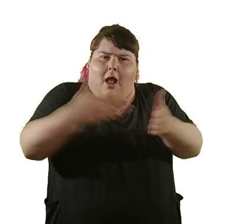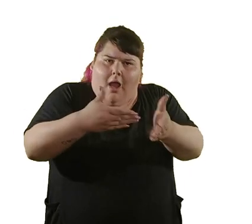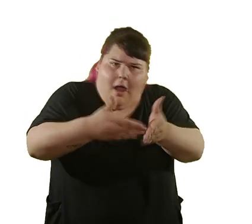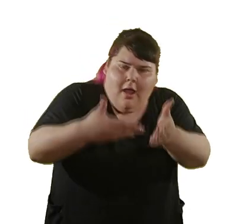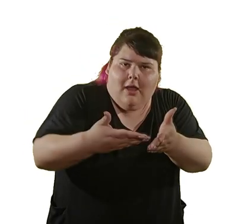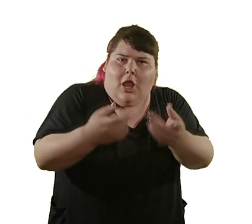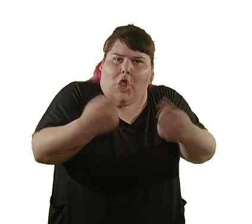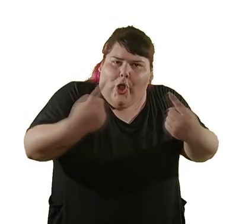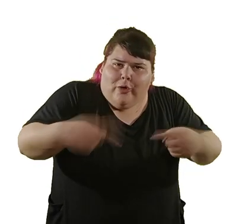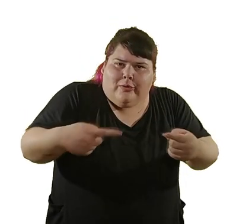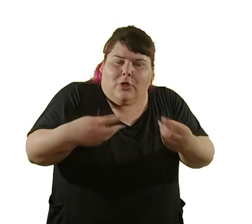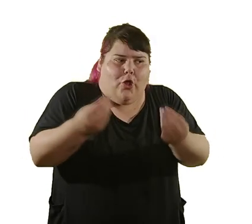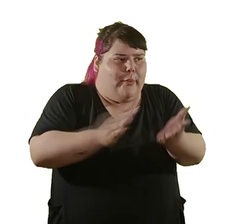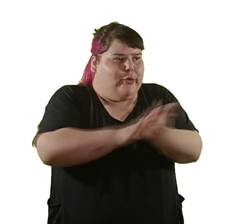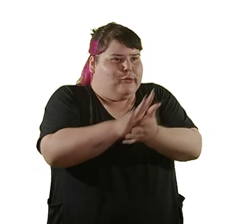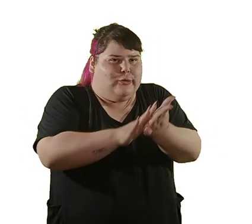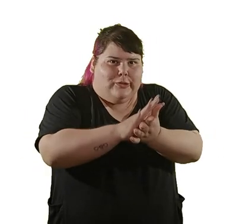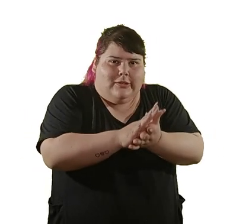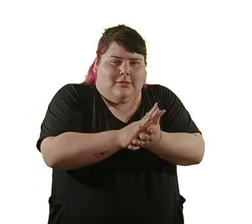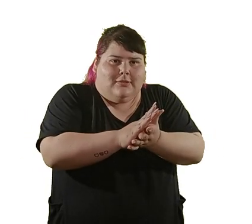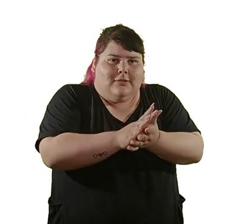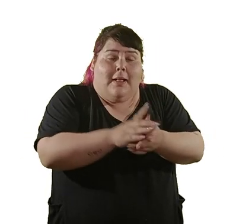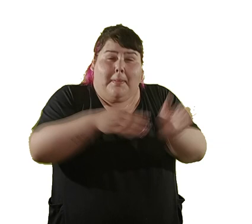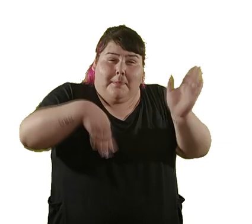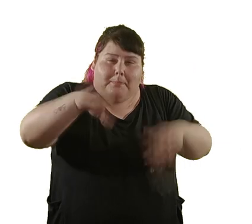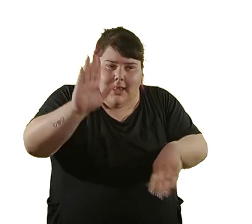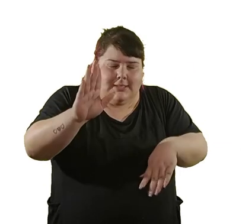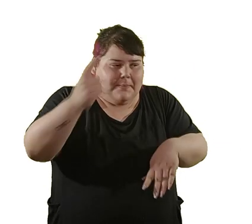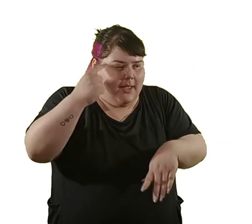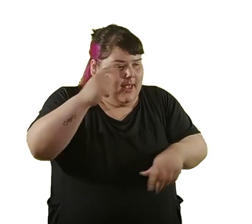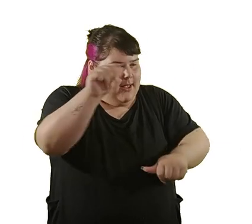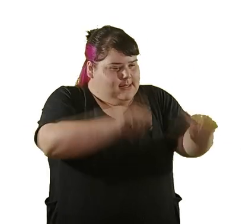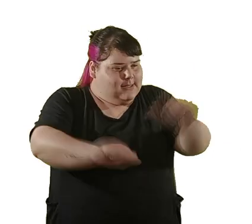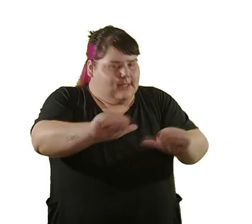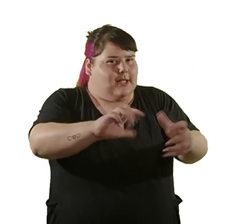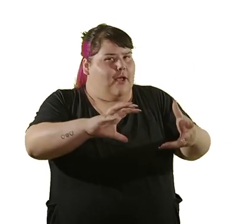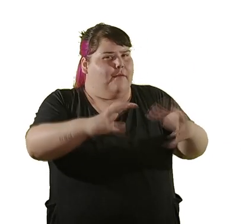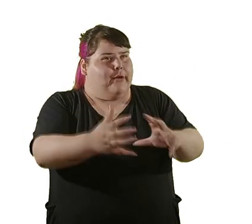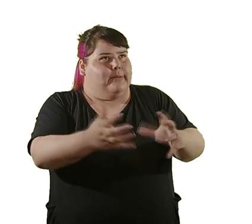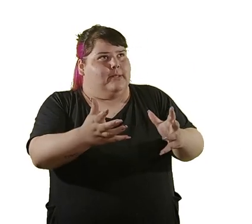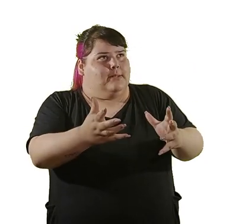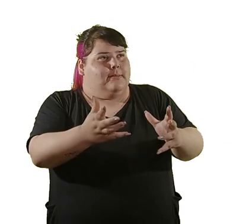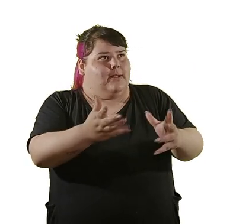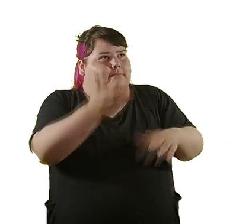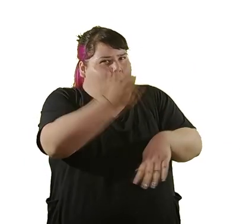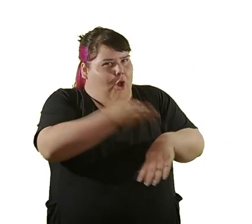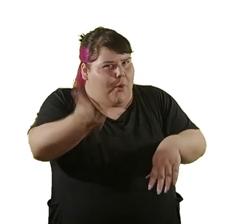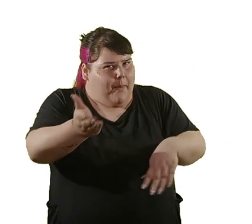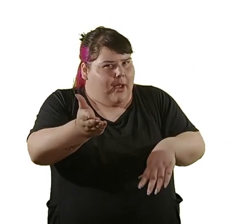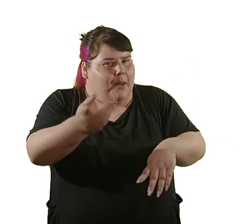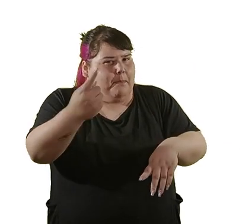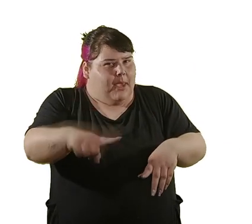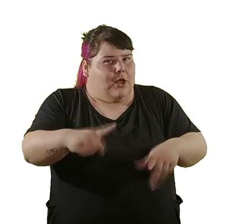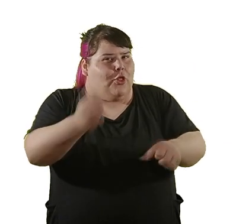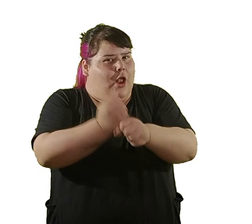dificultades se enfrentaron, cómo las superaron y sobre todo pensar a la ciencia como algo netamente humano, pero que se